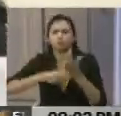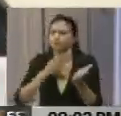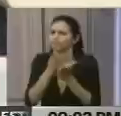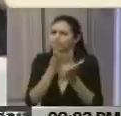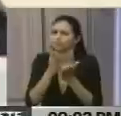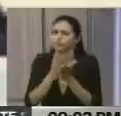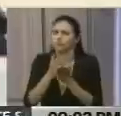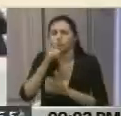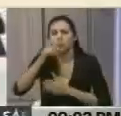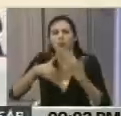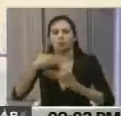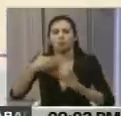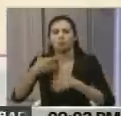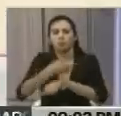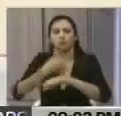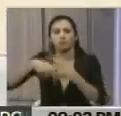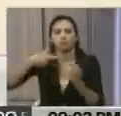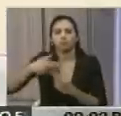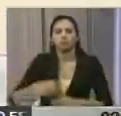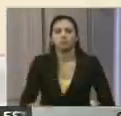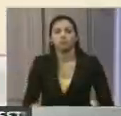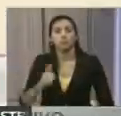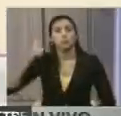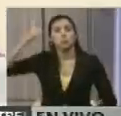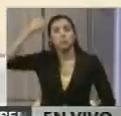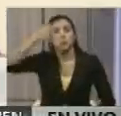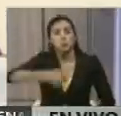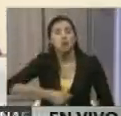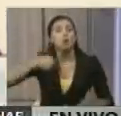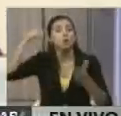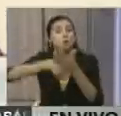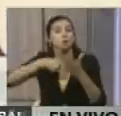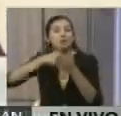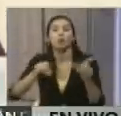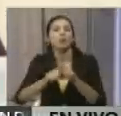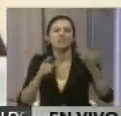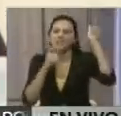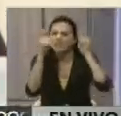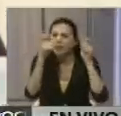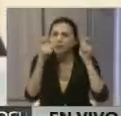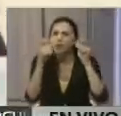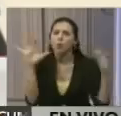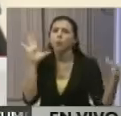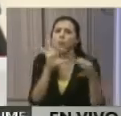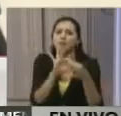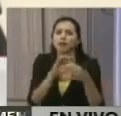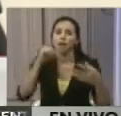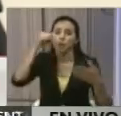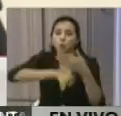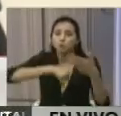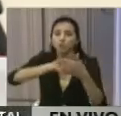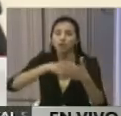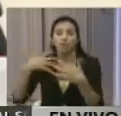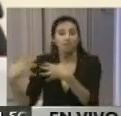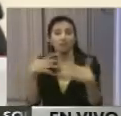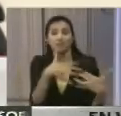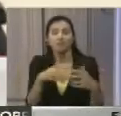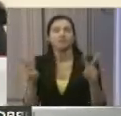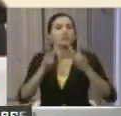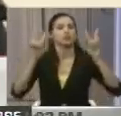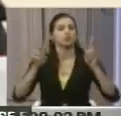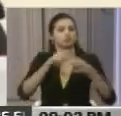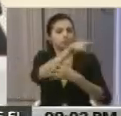esta es una larga batalla. Como decía Chávez, unidad, lucha, batalla y victoria.